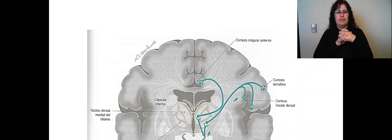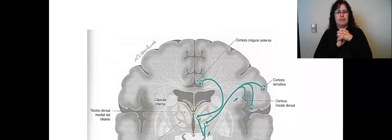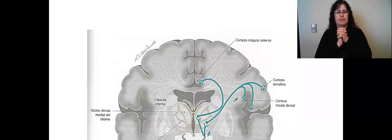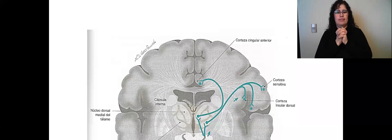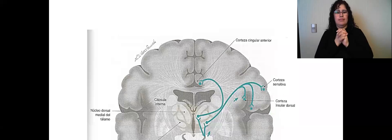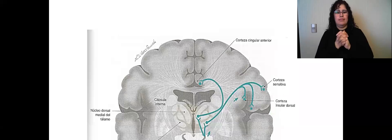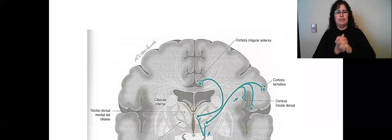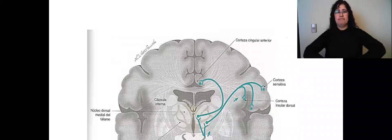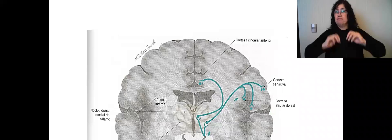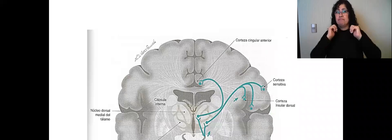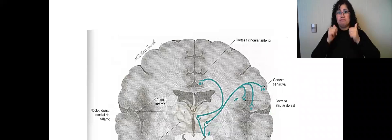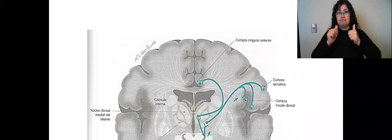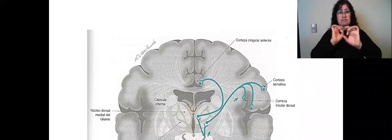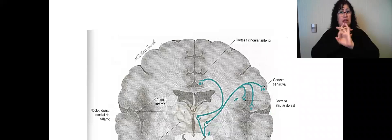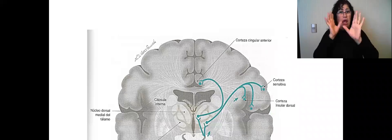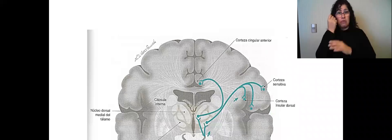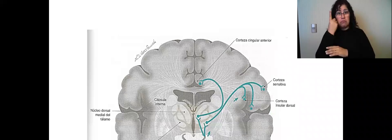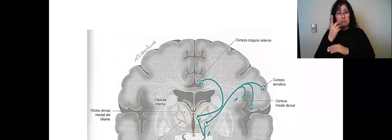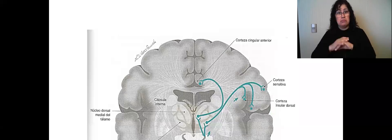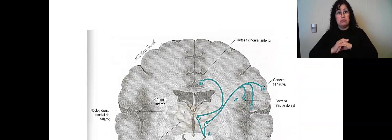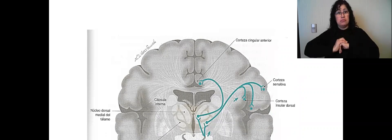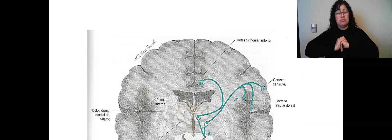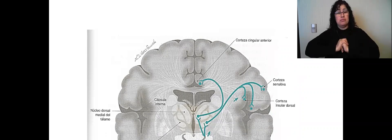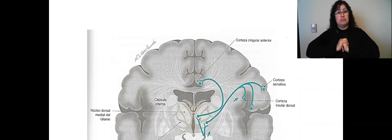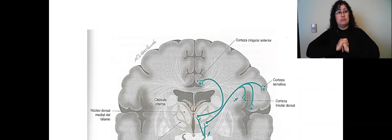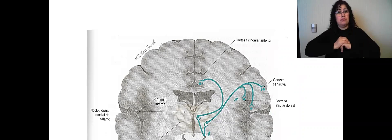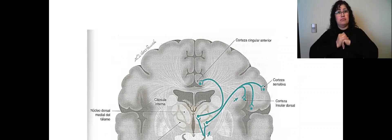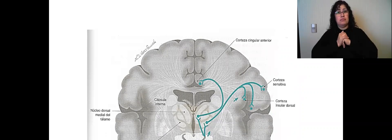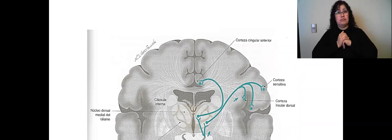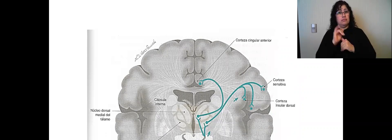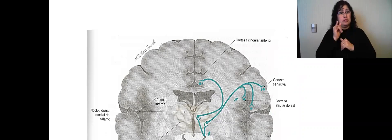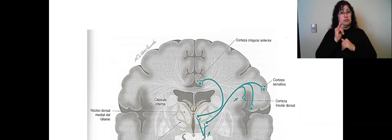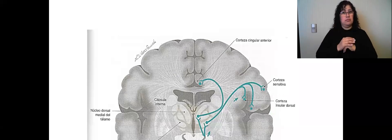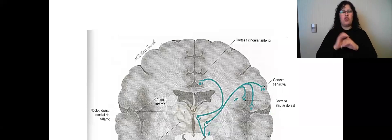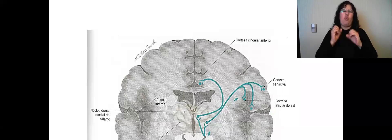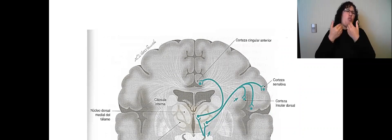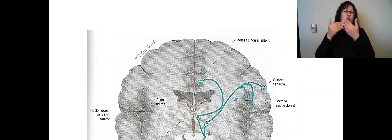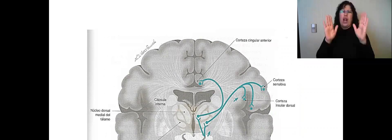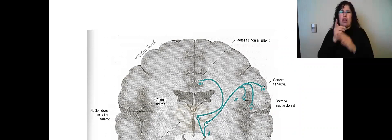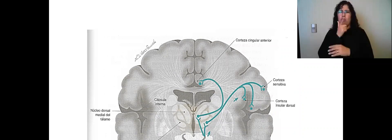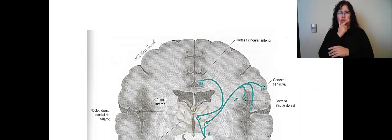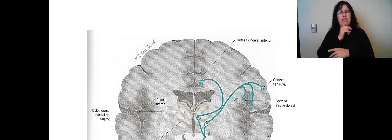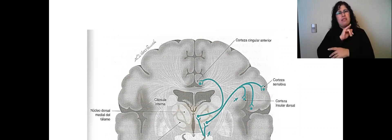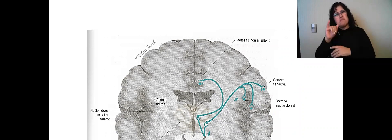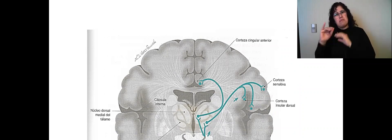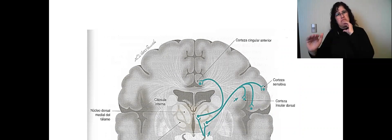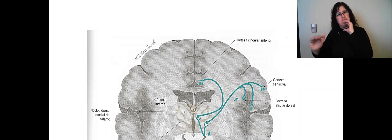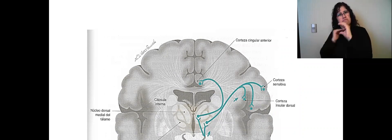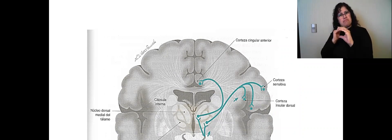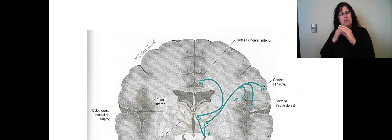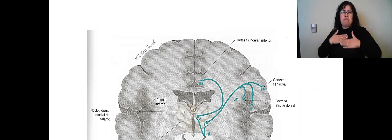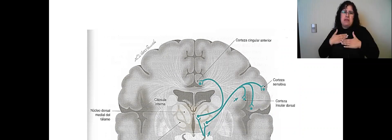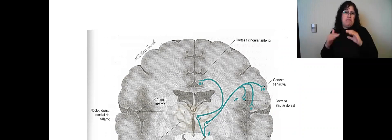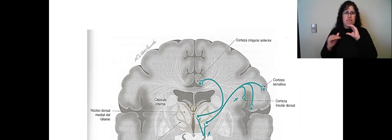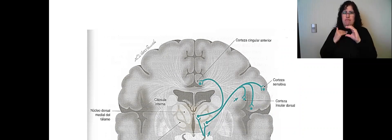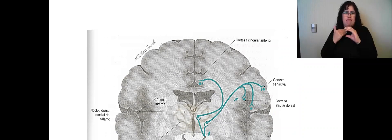Bien, me parece que quedó clara al menos esa parte. Cualquier duda, insisto, a través del correo